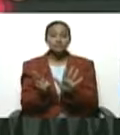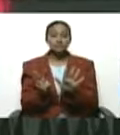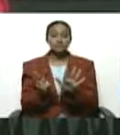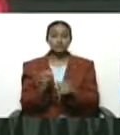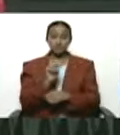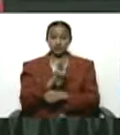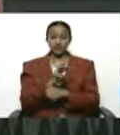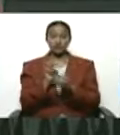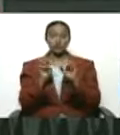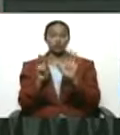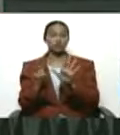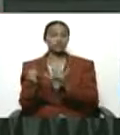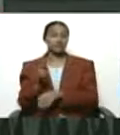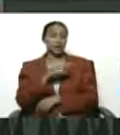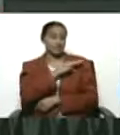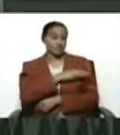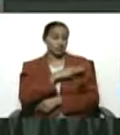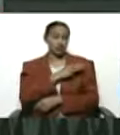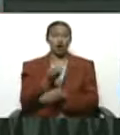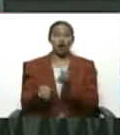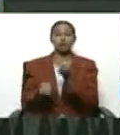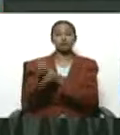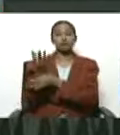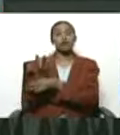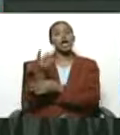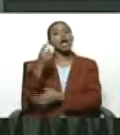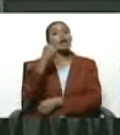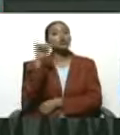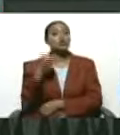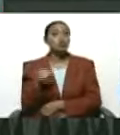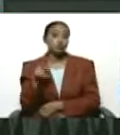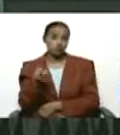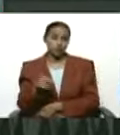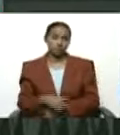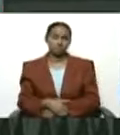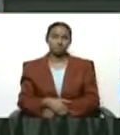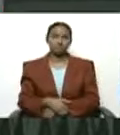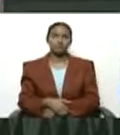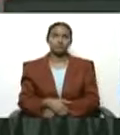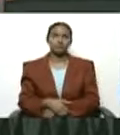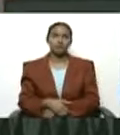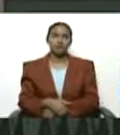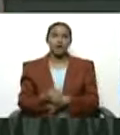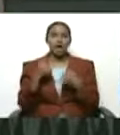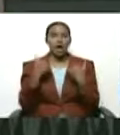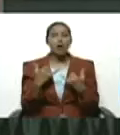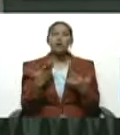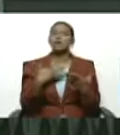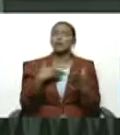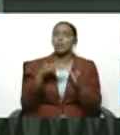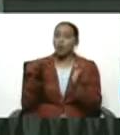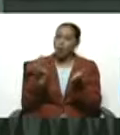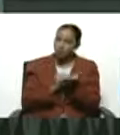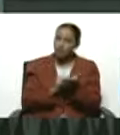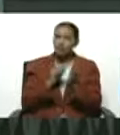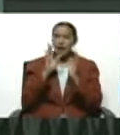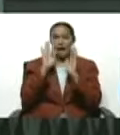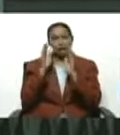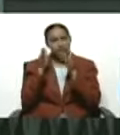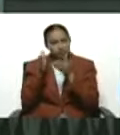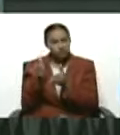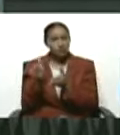387 bases de misiones. Que ahorita estamos en un proceso de atención, de reforzamiento, de